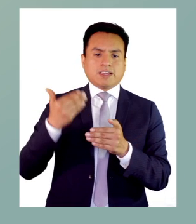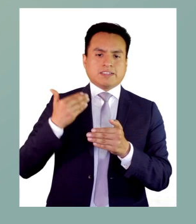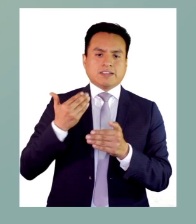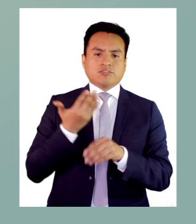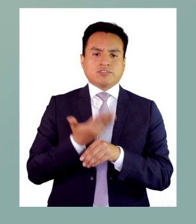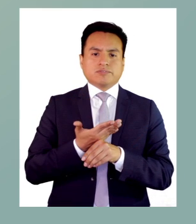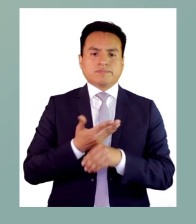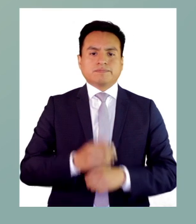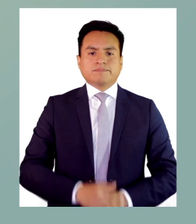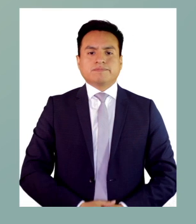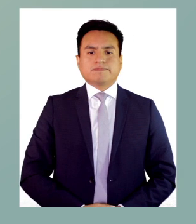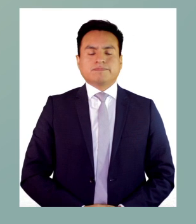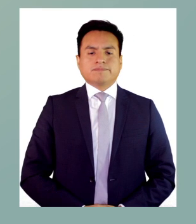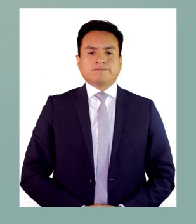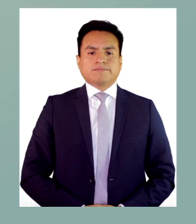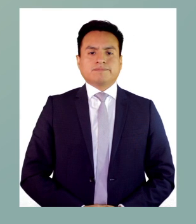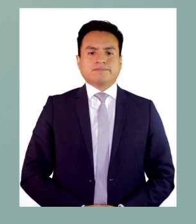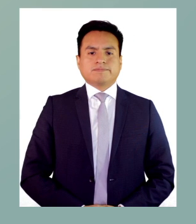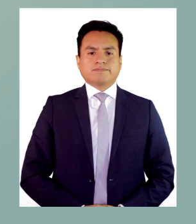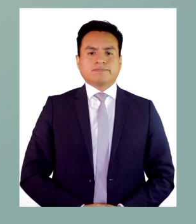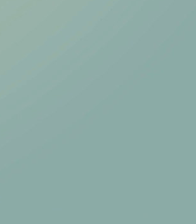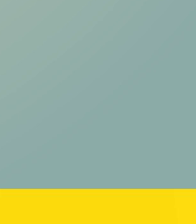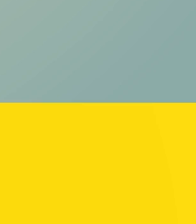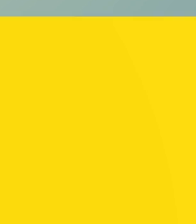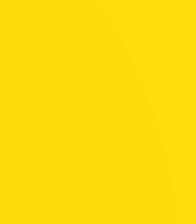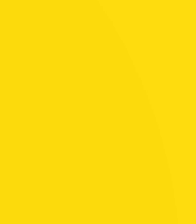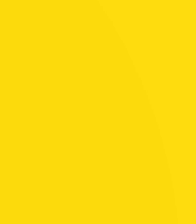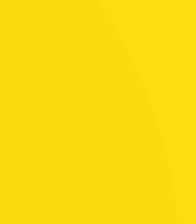en los 5 años anteriores a la solicitud.